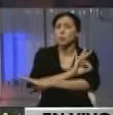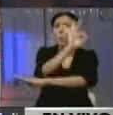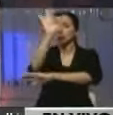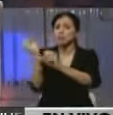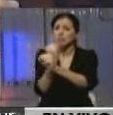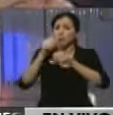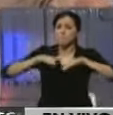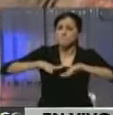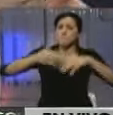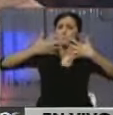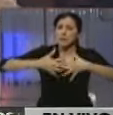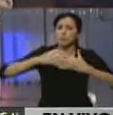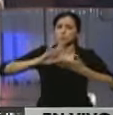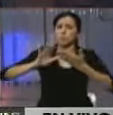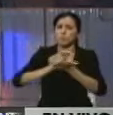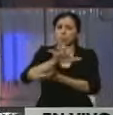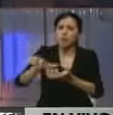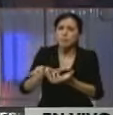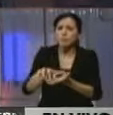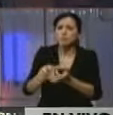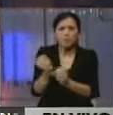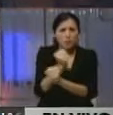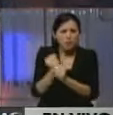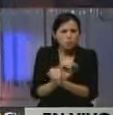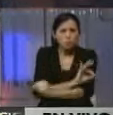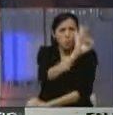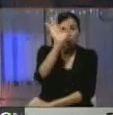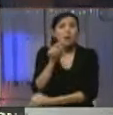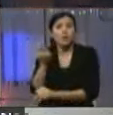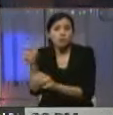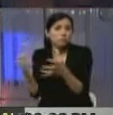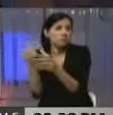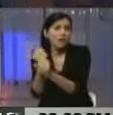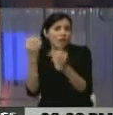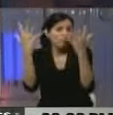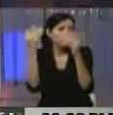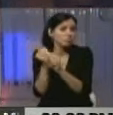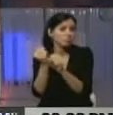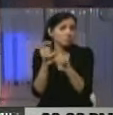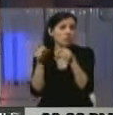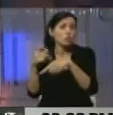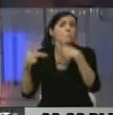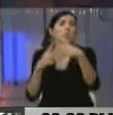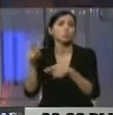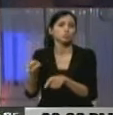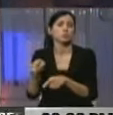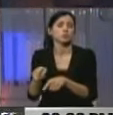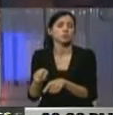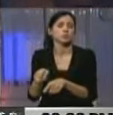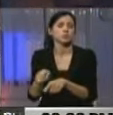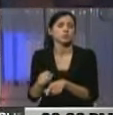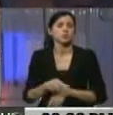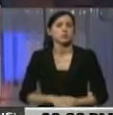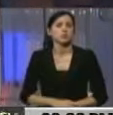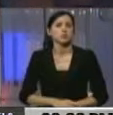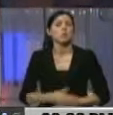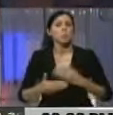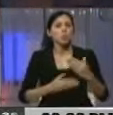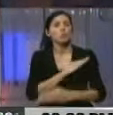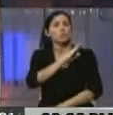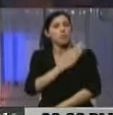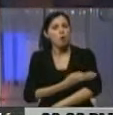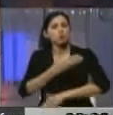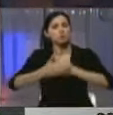máquina, resolviendo problemas, trabajando? ¿Ah? Es la clase obrera. Así que tenemos que ir fortaleciendo.